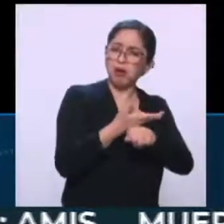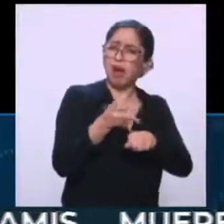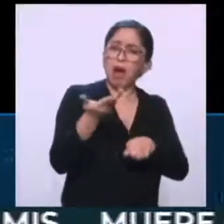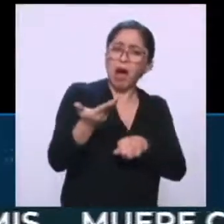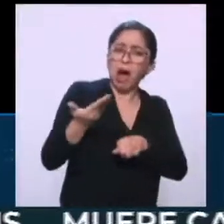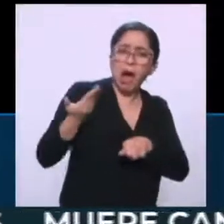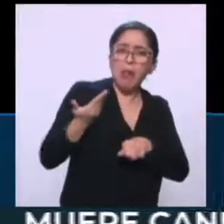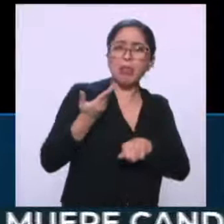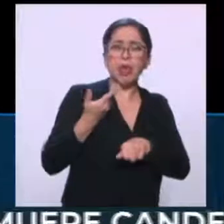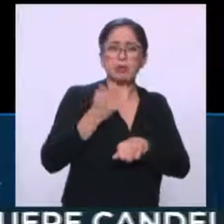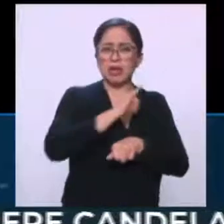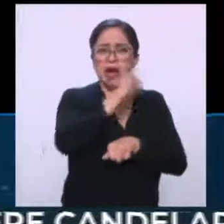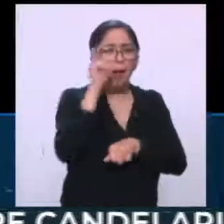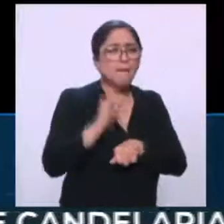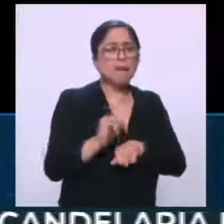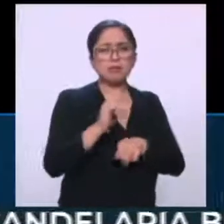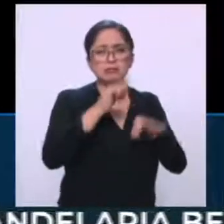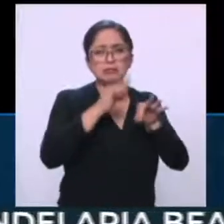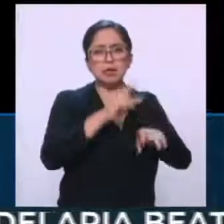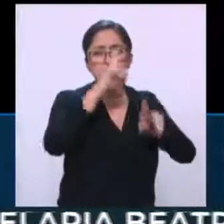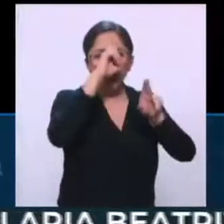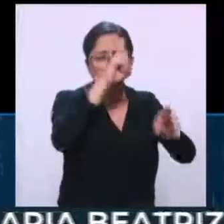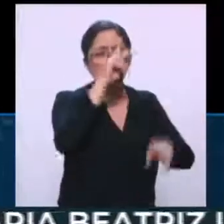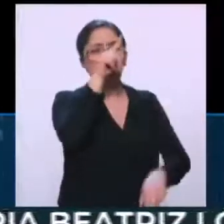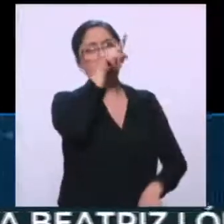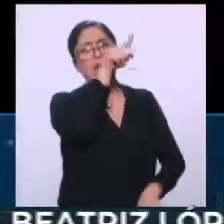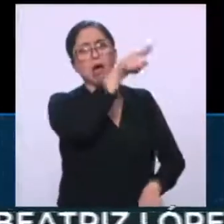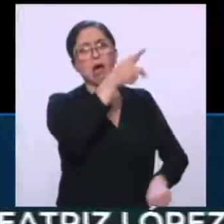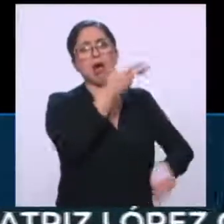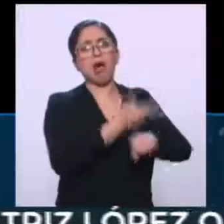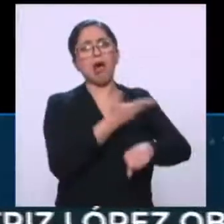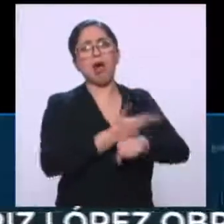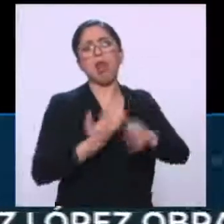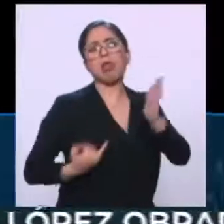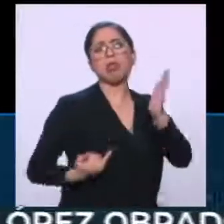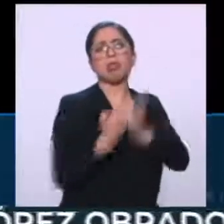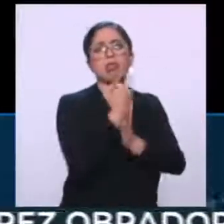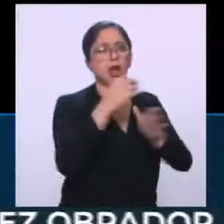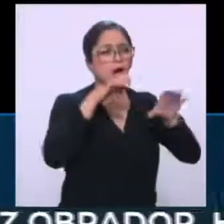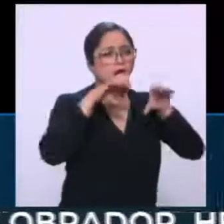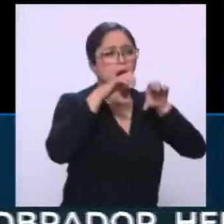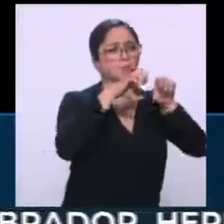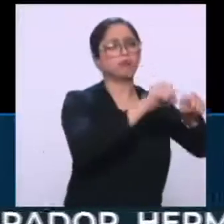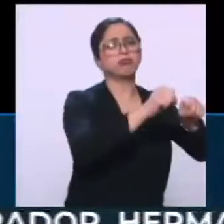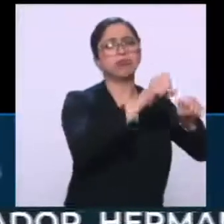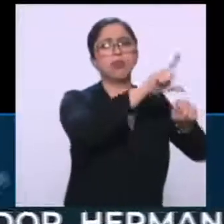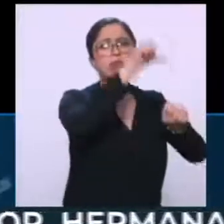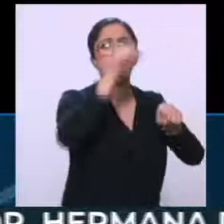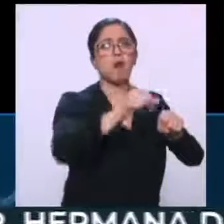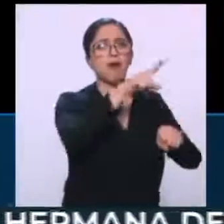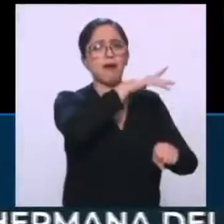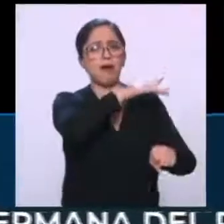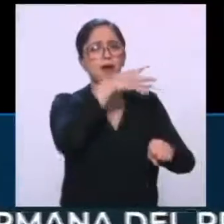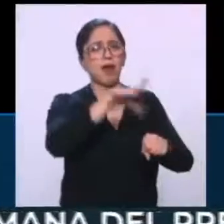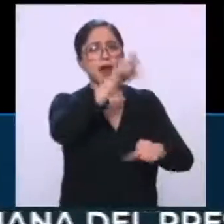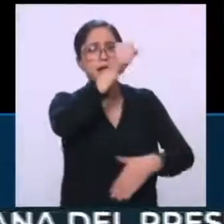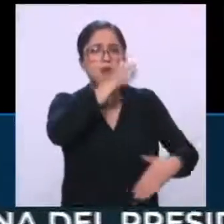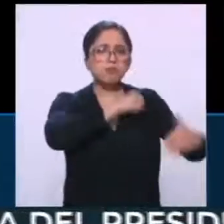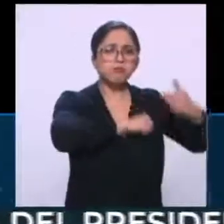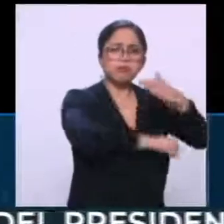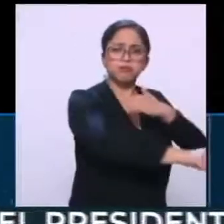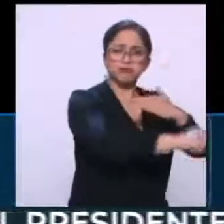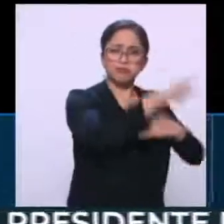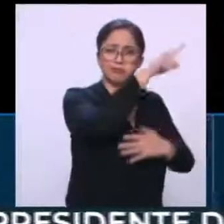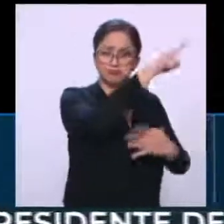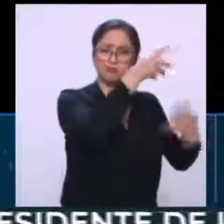al momento de detener al general Cienfuegos sin el conocimiento de México. Desde ese punto de vista se lee como un triunfo diplomático